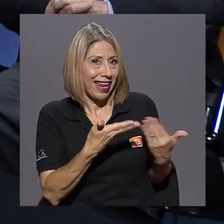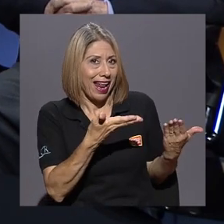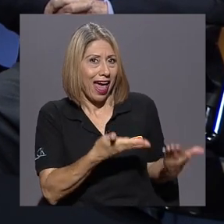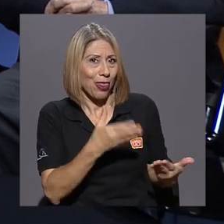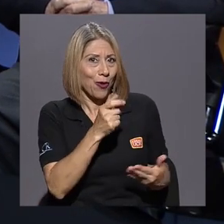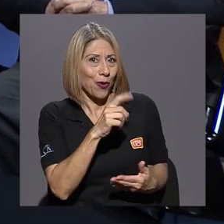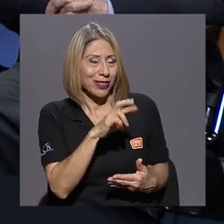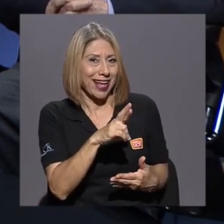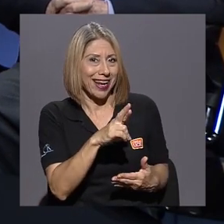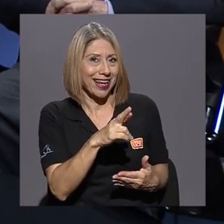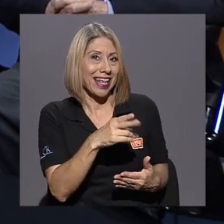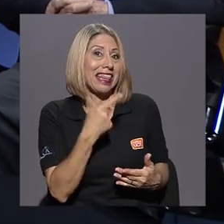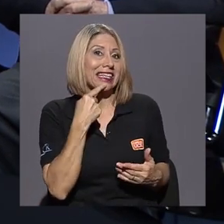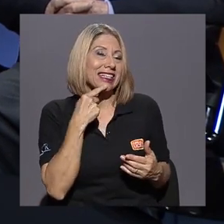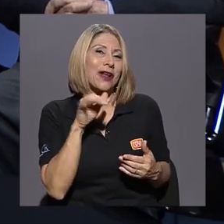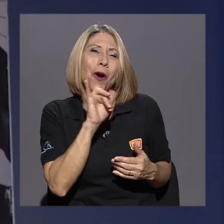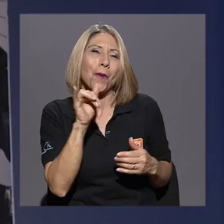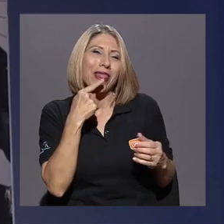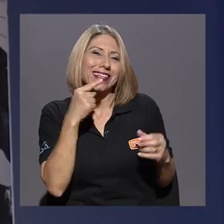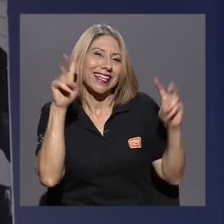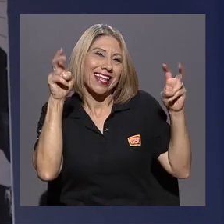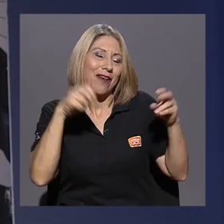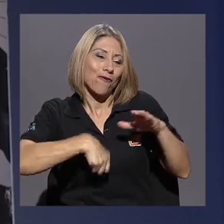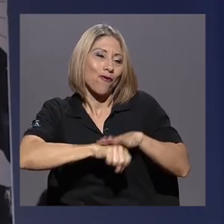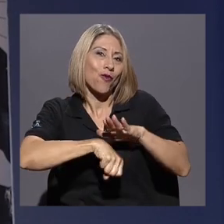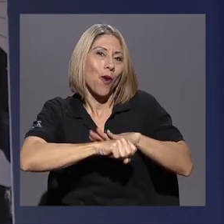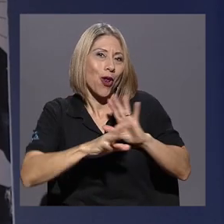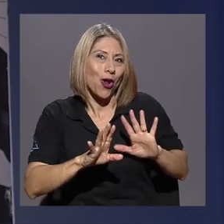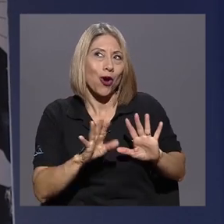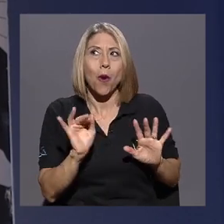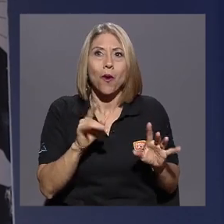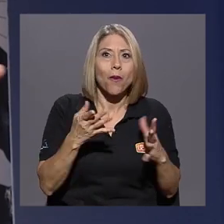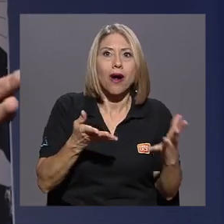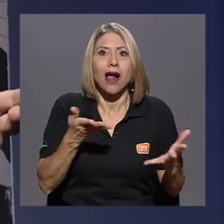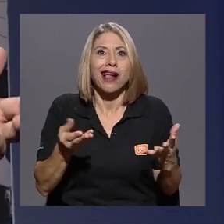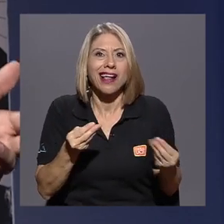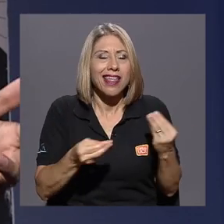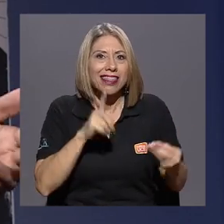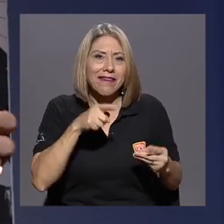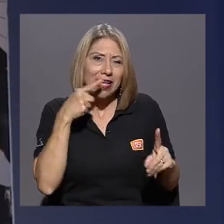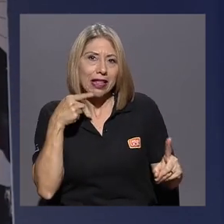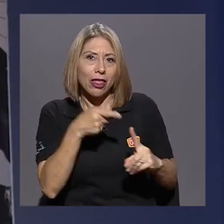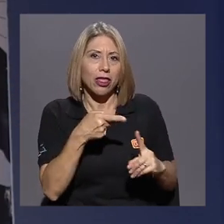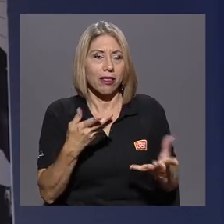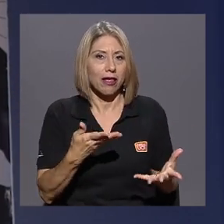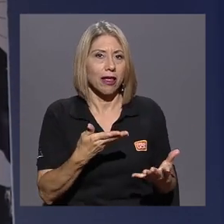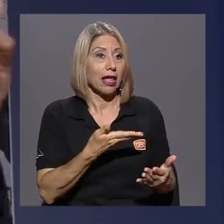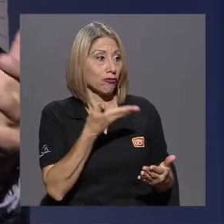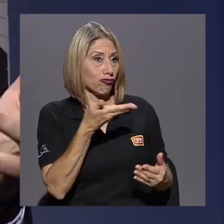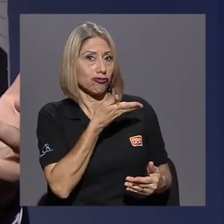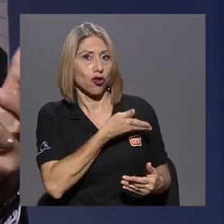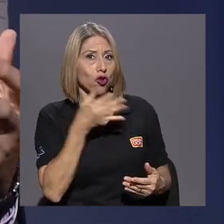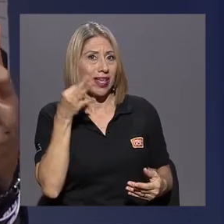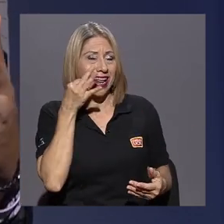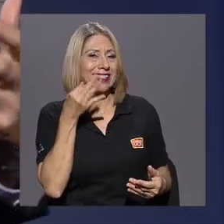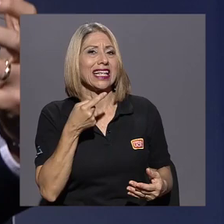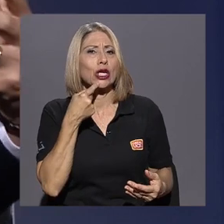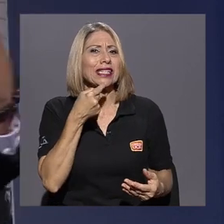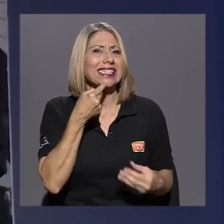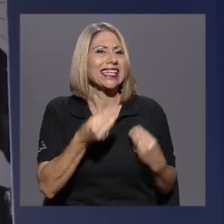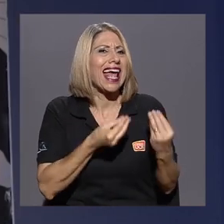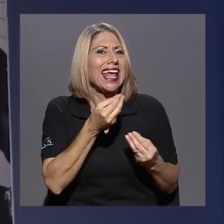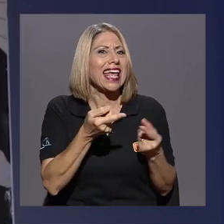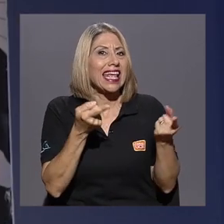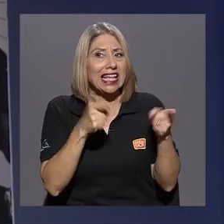esta, porque como dice futbolísticamente, la dejó picando en el área. Don Oscar, nos planteaba doña Nancy, en esa realidad, cómo